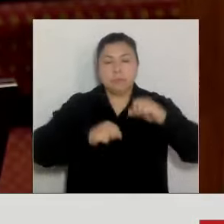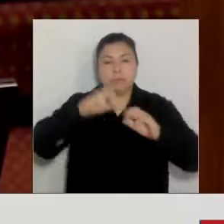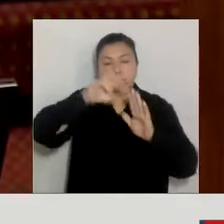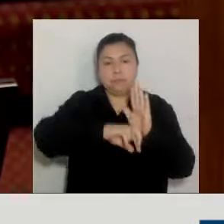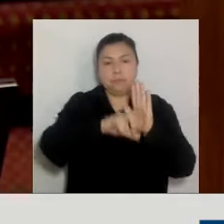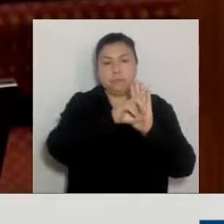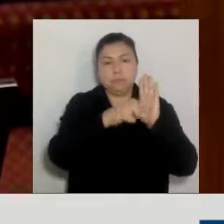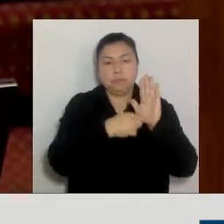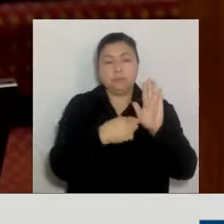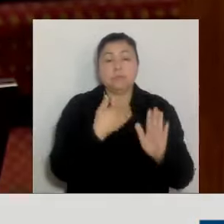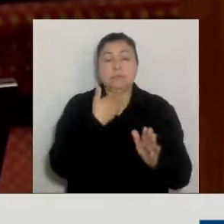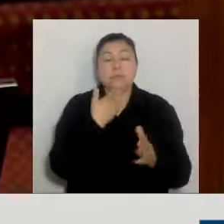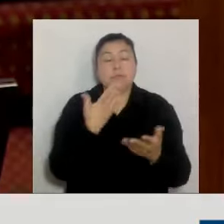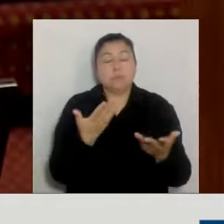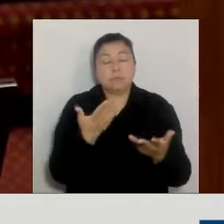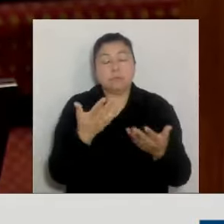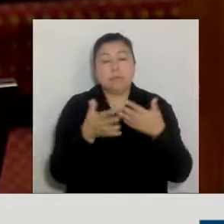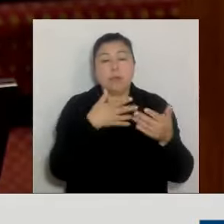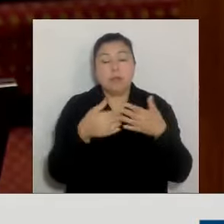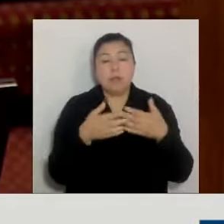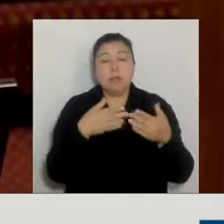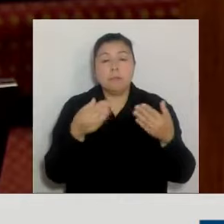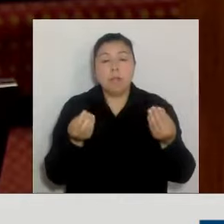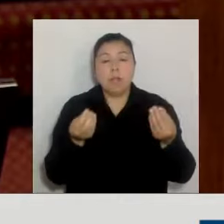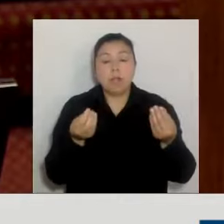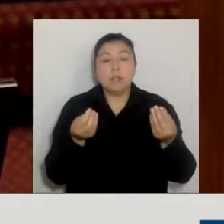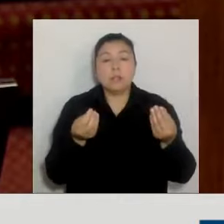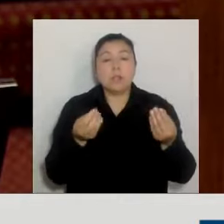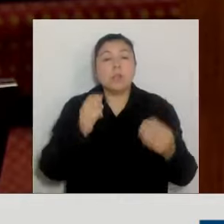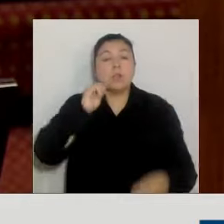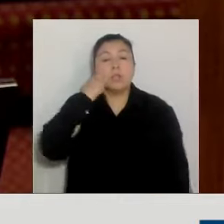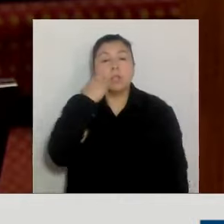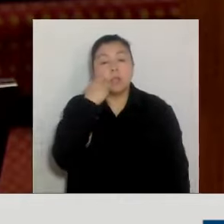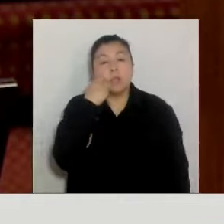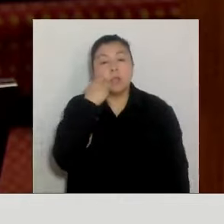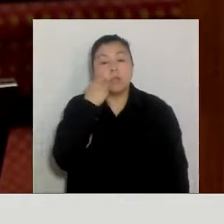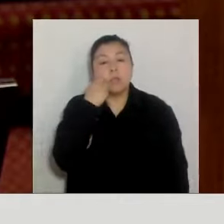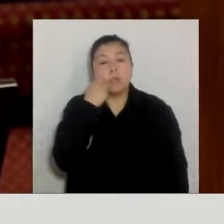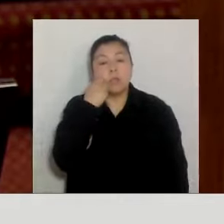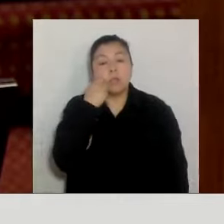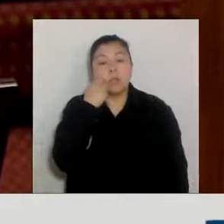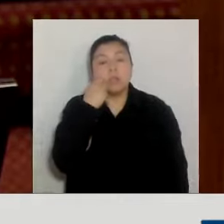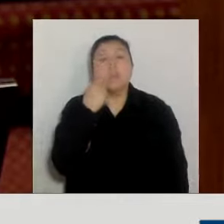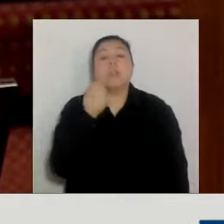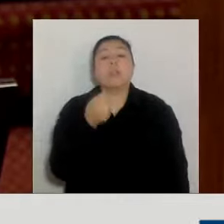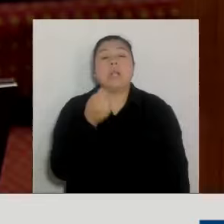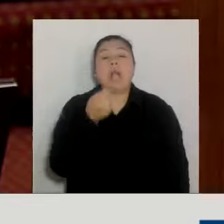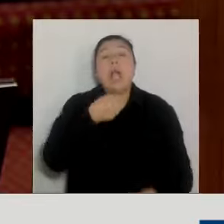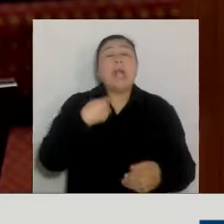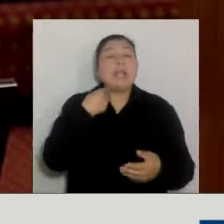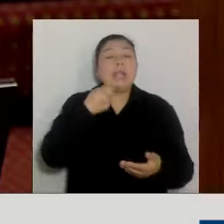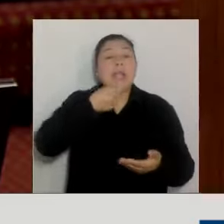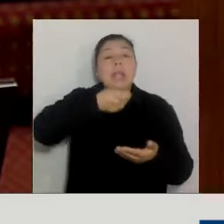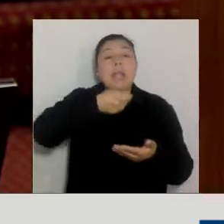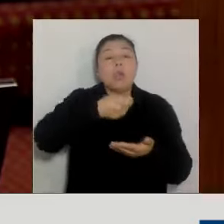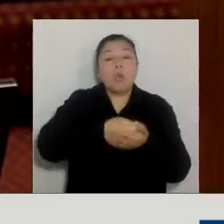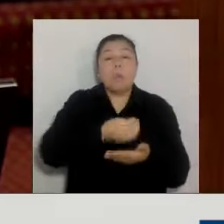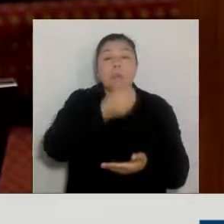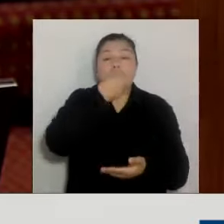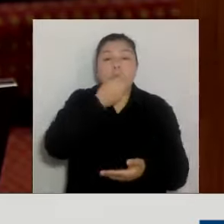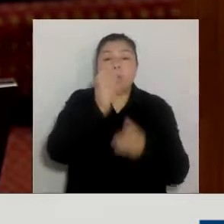que dar transparencia a lo que significa el consumo humano y si alguien quiere presentar alguna indicación